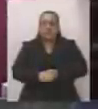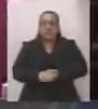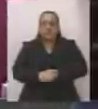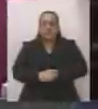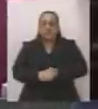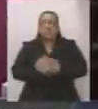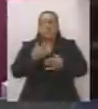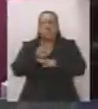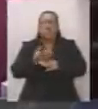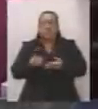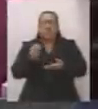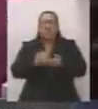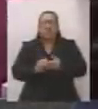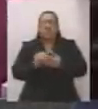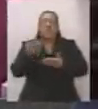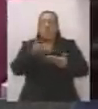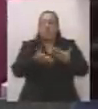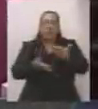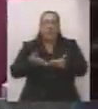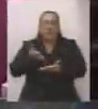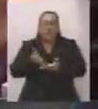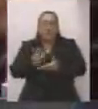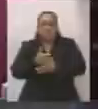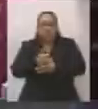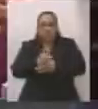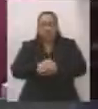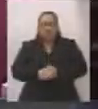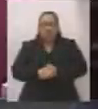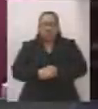a través de una mayor cooperación entre